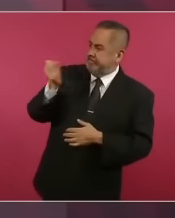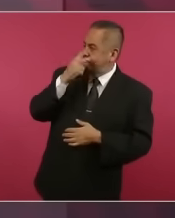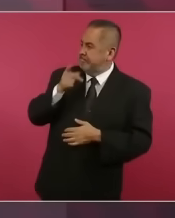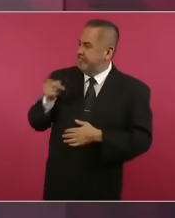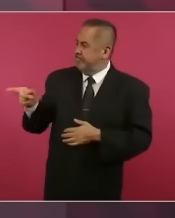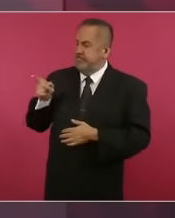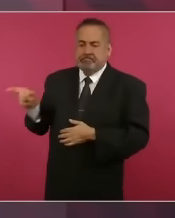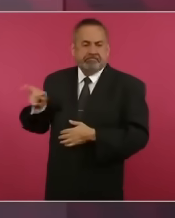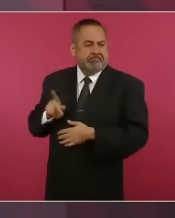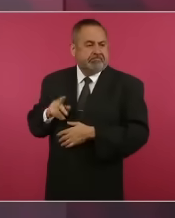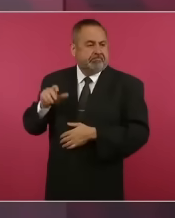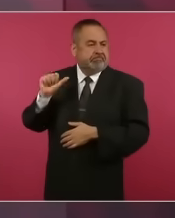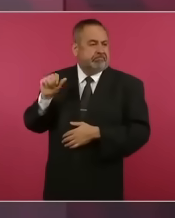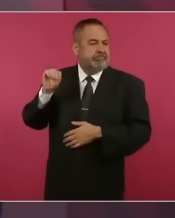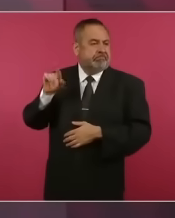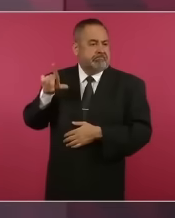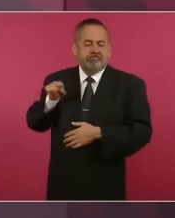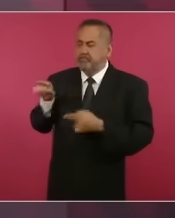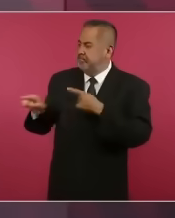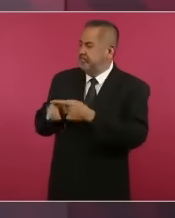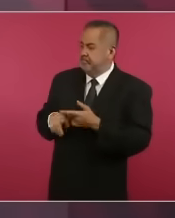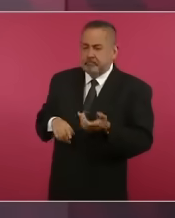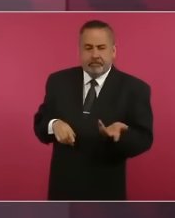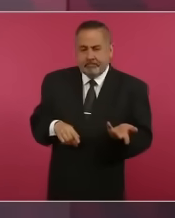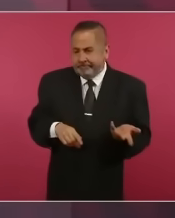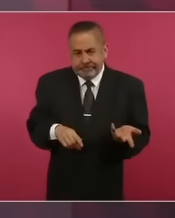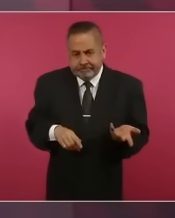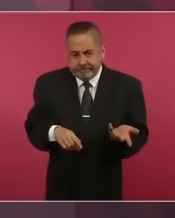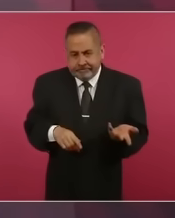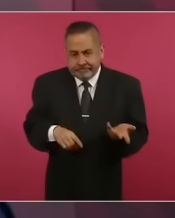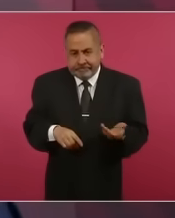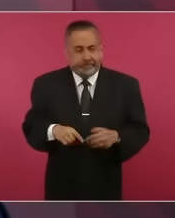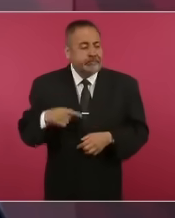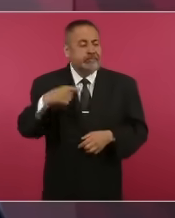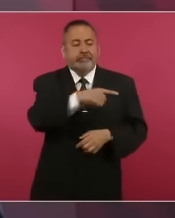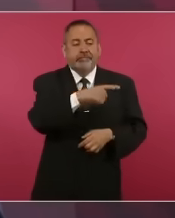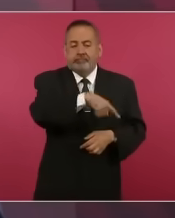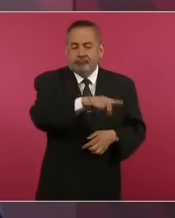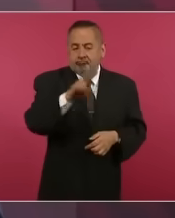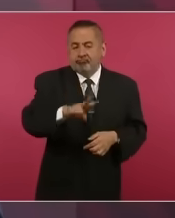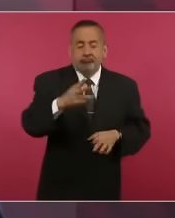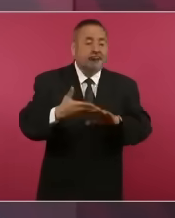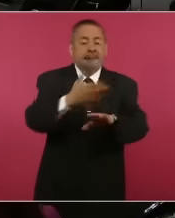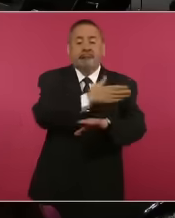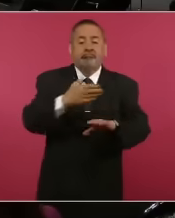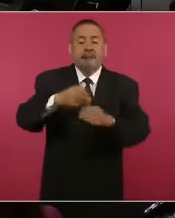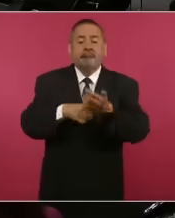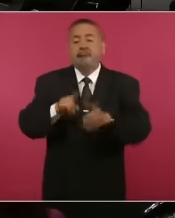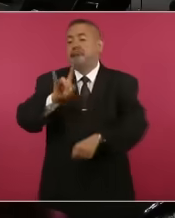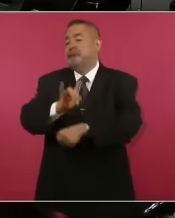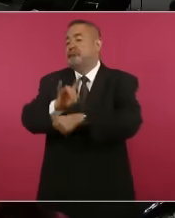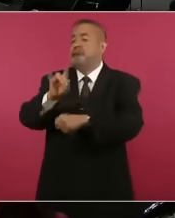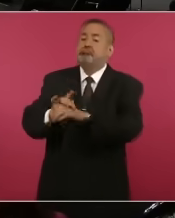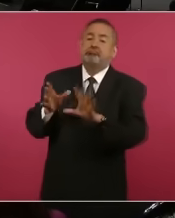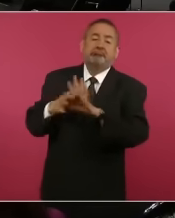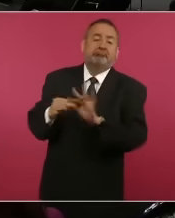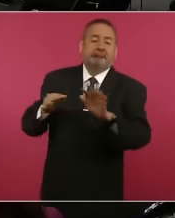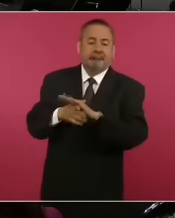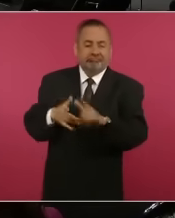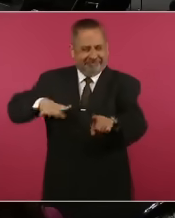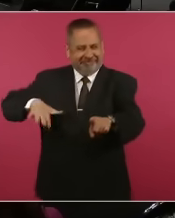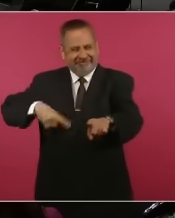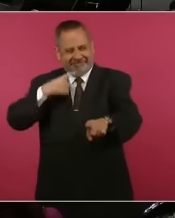porque pues ellos se dedicaban a simular. La señora que